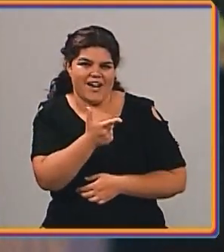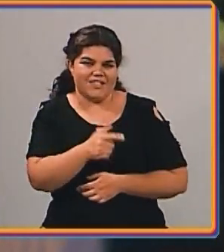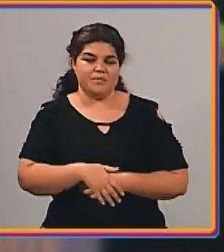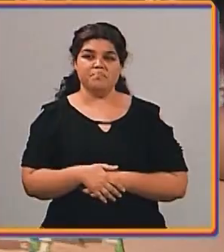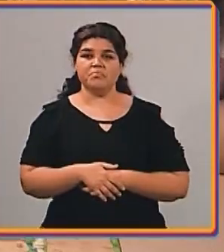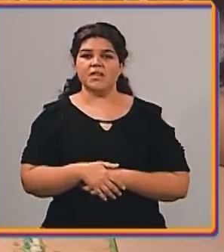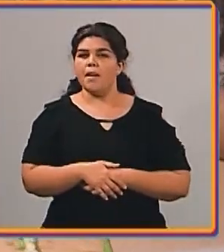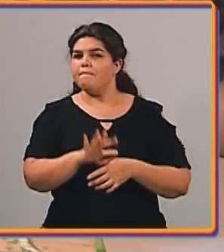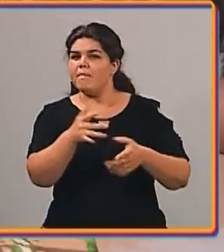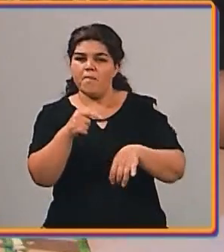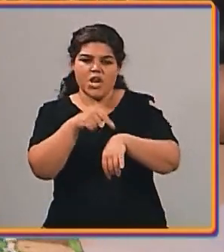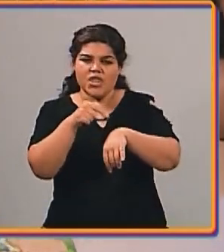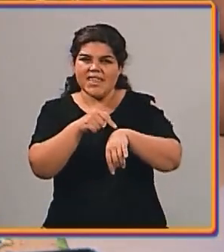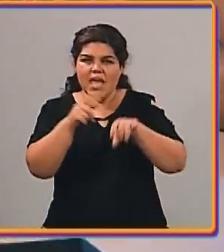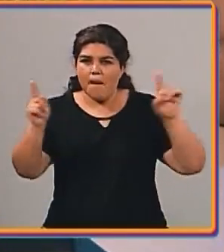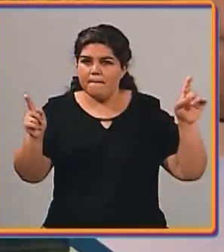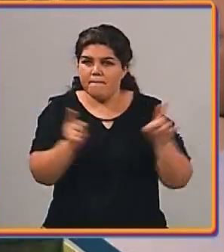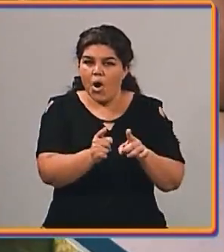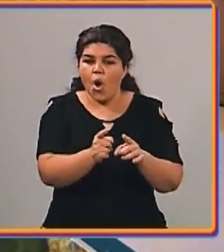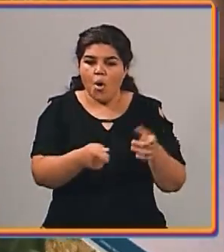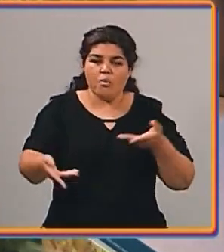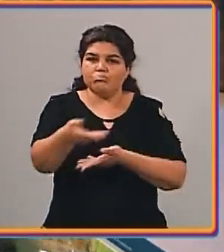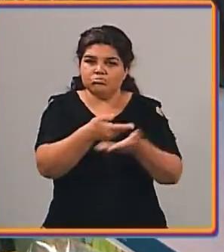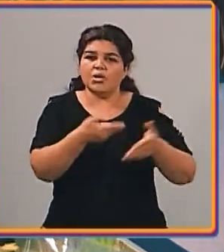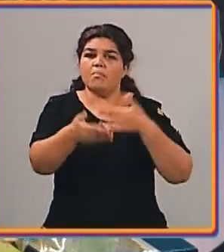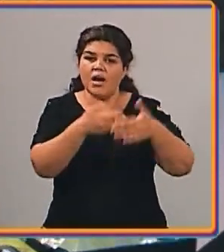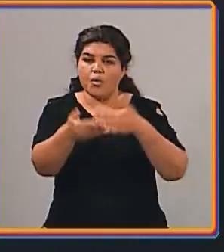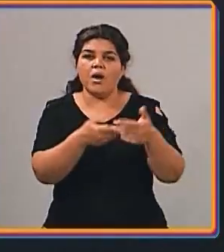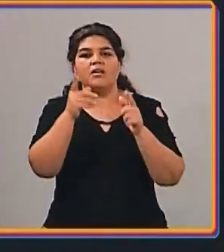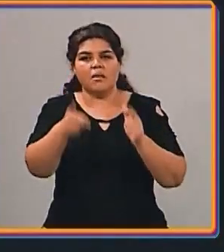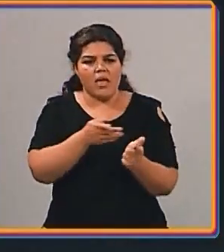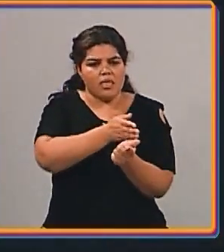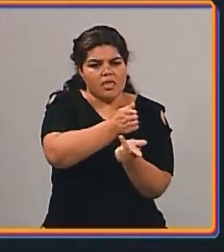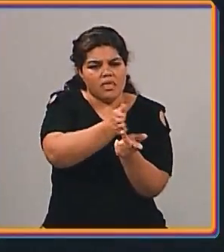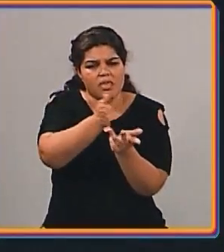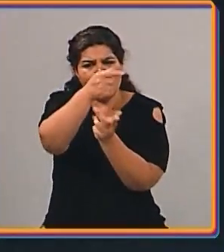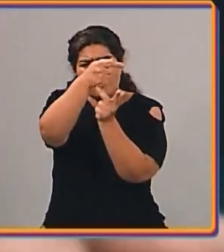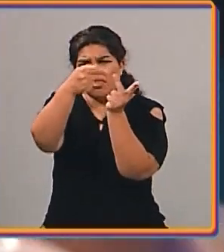Partidas con una duración limitada y cientos de posibilidades distintas al momento de jugar.